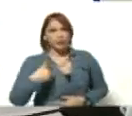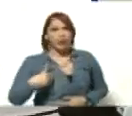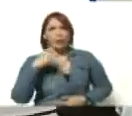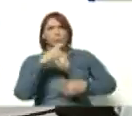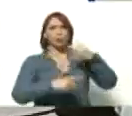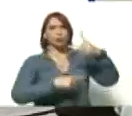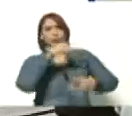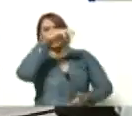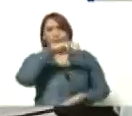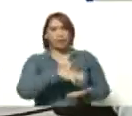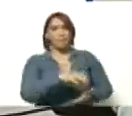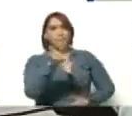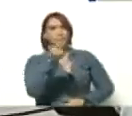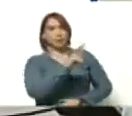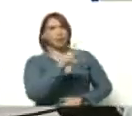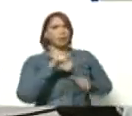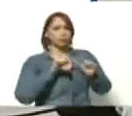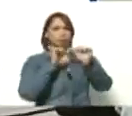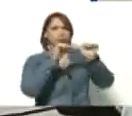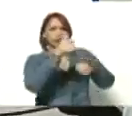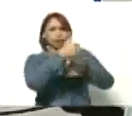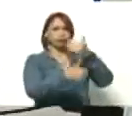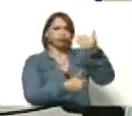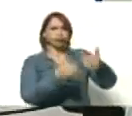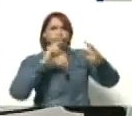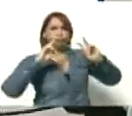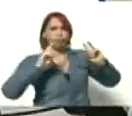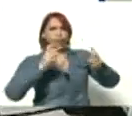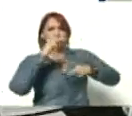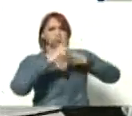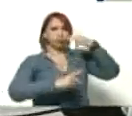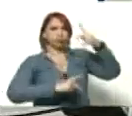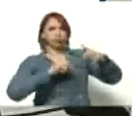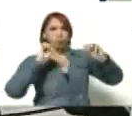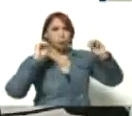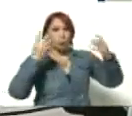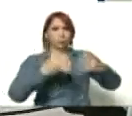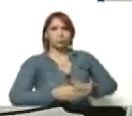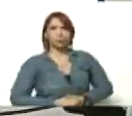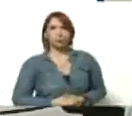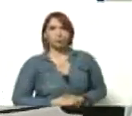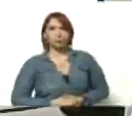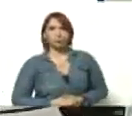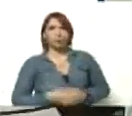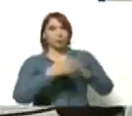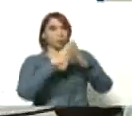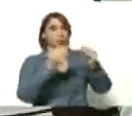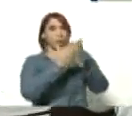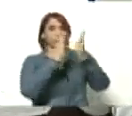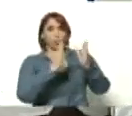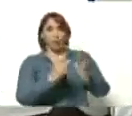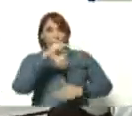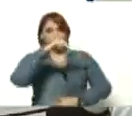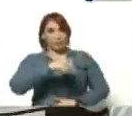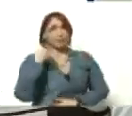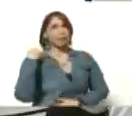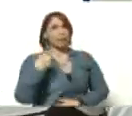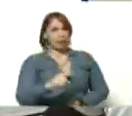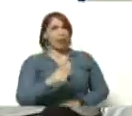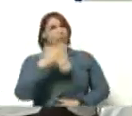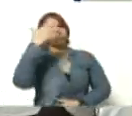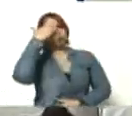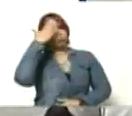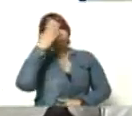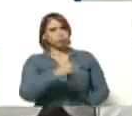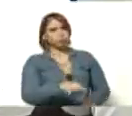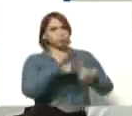estado venezolano para que sigamos avanzando en materia productiva, porque producir es vencer. Y todos los estudiantes que estamos aquí tenemos carreras priorizadas